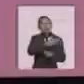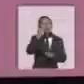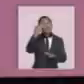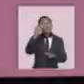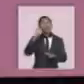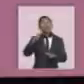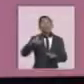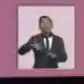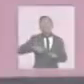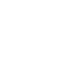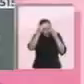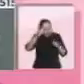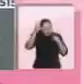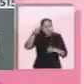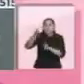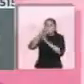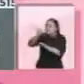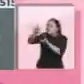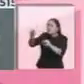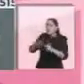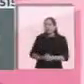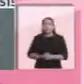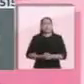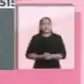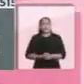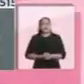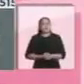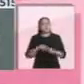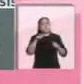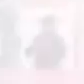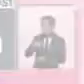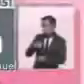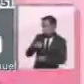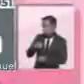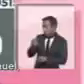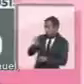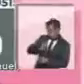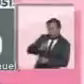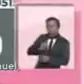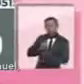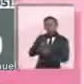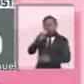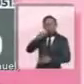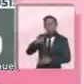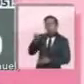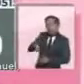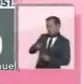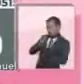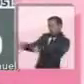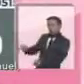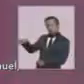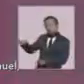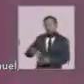rodeos. Andrés Manuel. Se trata de que nos reunamos. Que quede constancia, le hice una pregunta